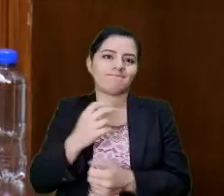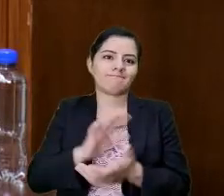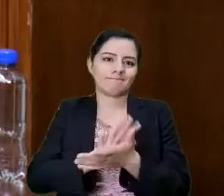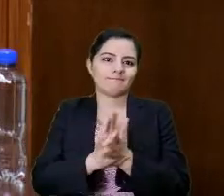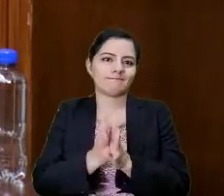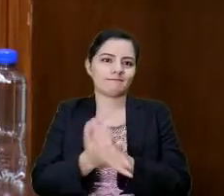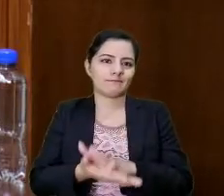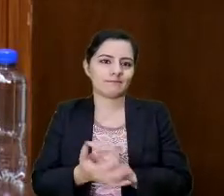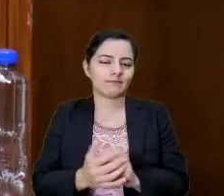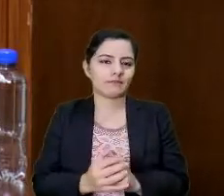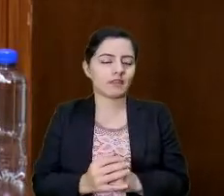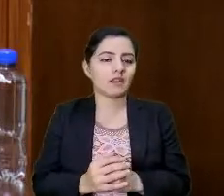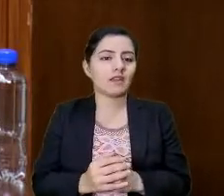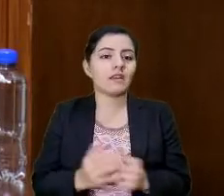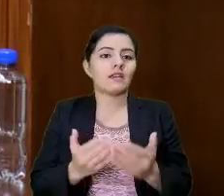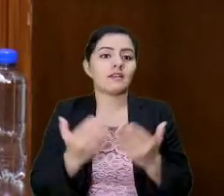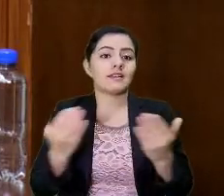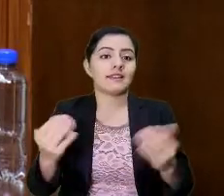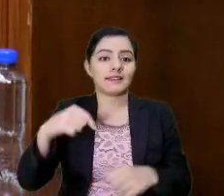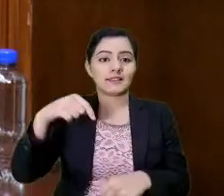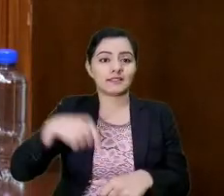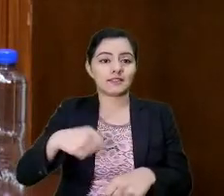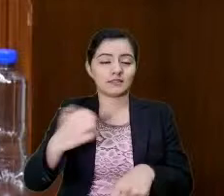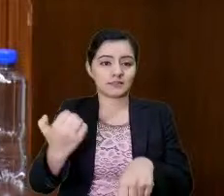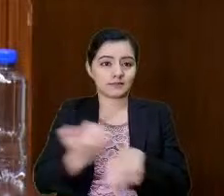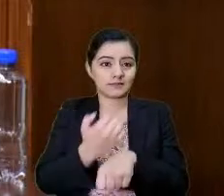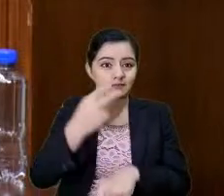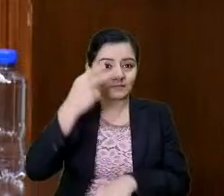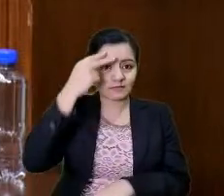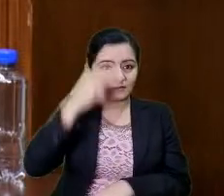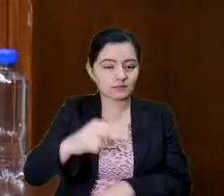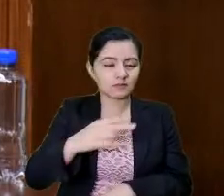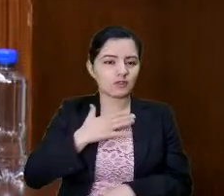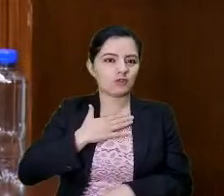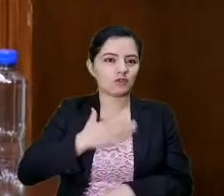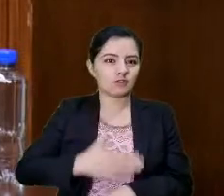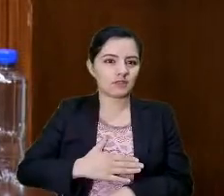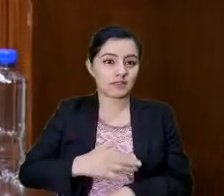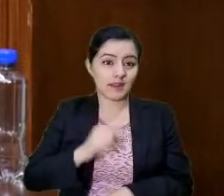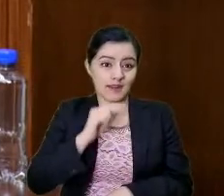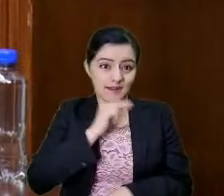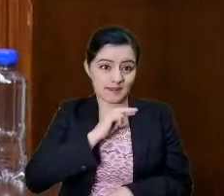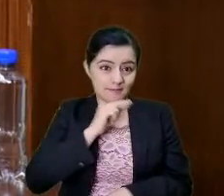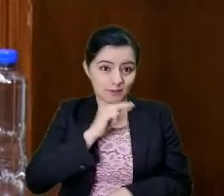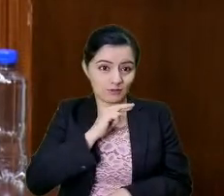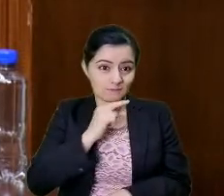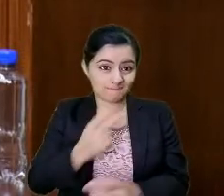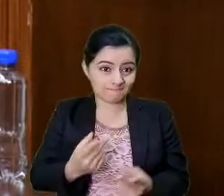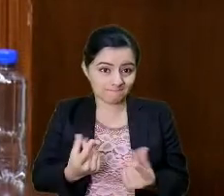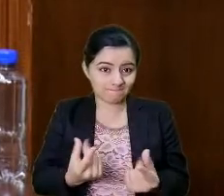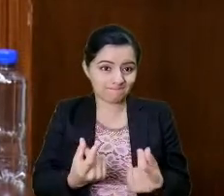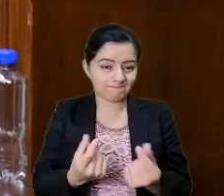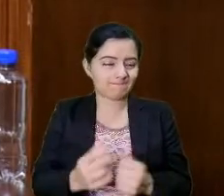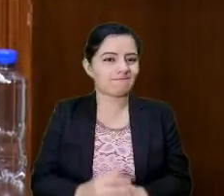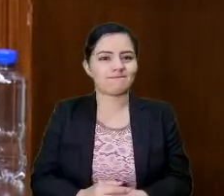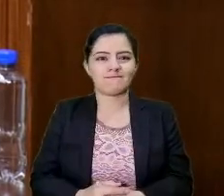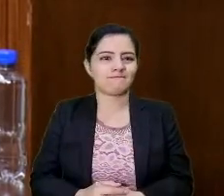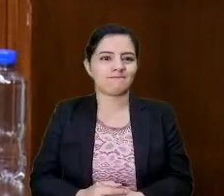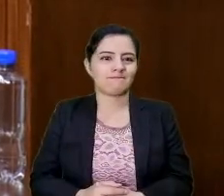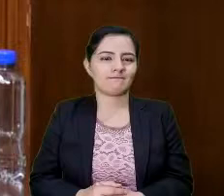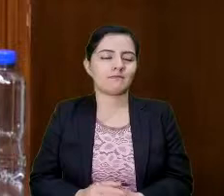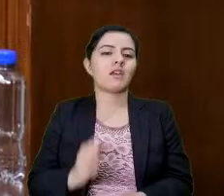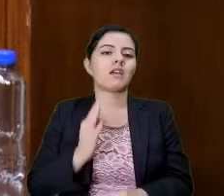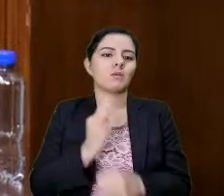Hoy por hoy, en el Estado de México, la justicia no es pronta ni expedita. Actualmente se ha planteado un modelo